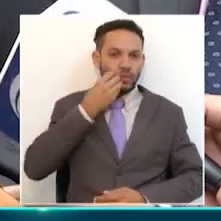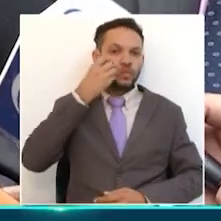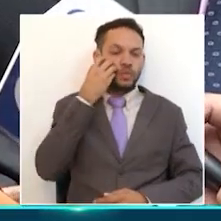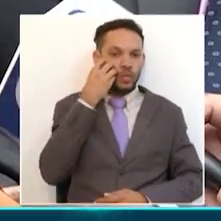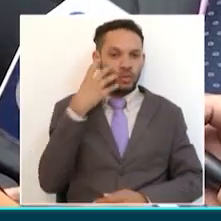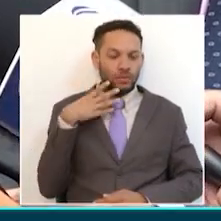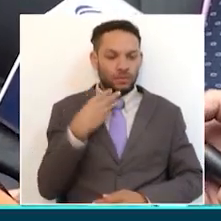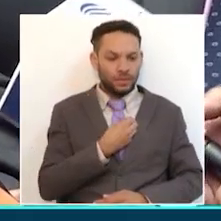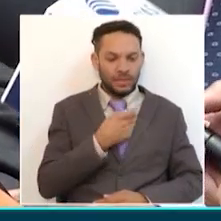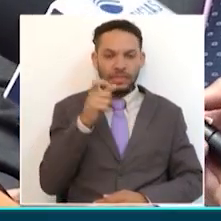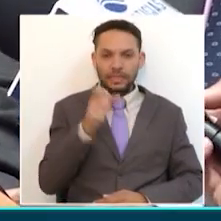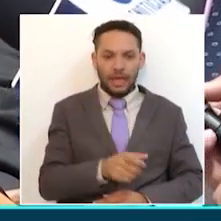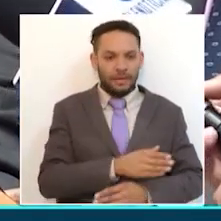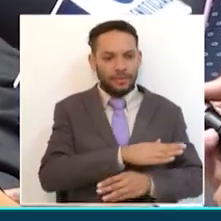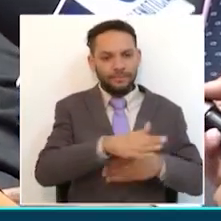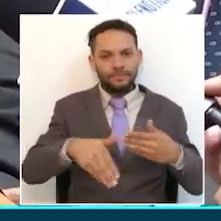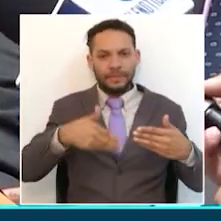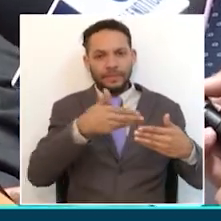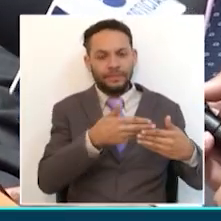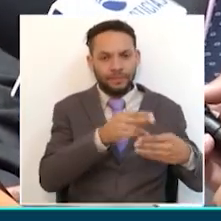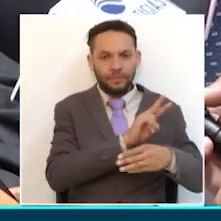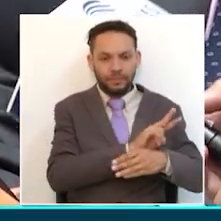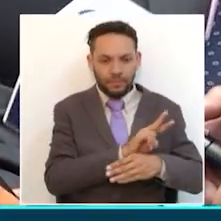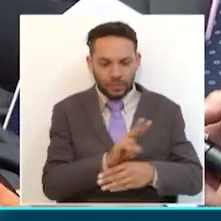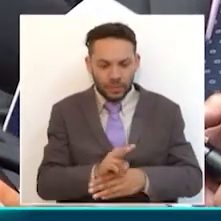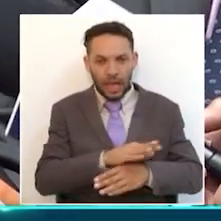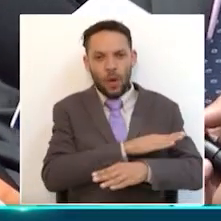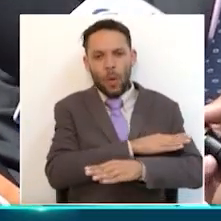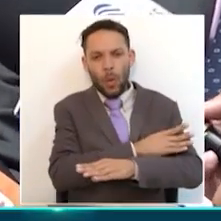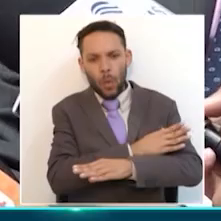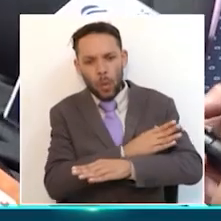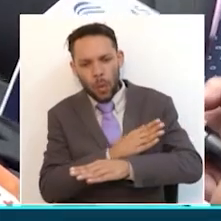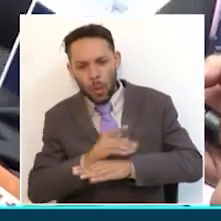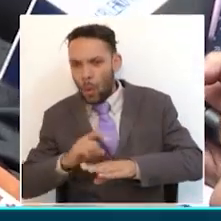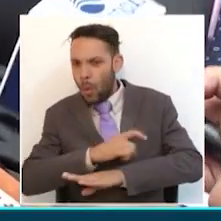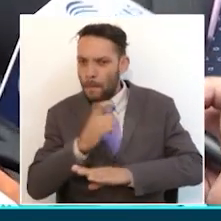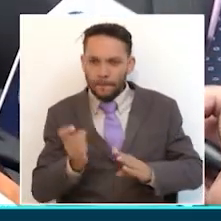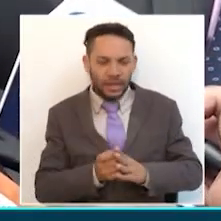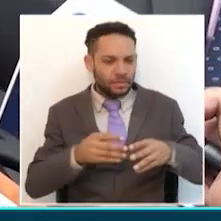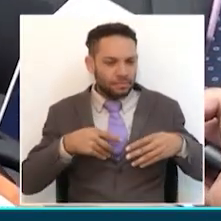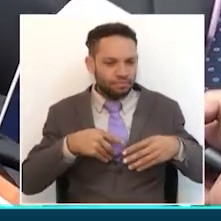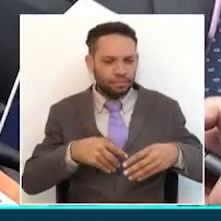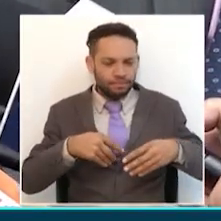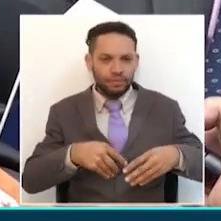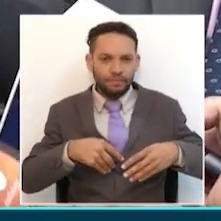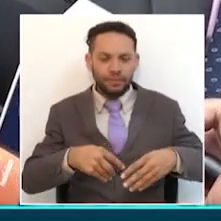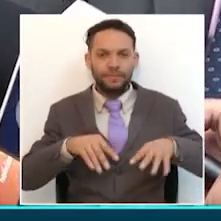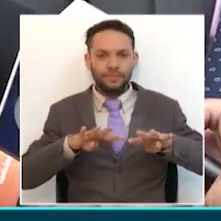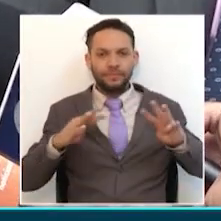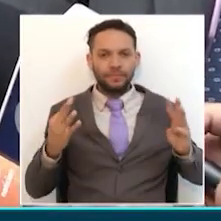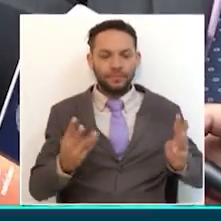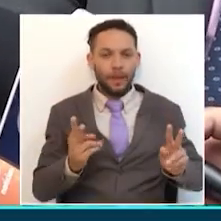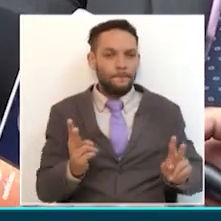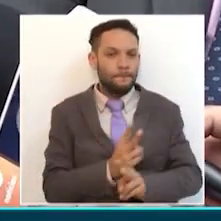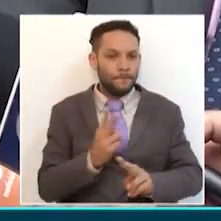un seguimiento, una anticipación y una prevención a efectos de garantizar la seguridad, que no haya hechos violentos